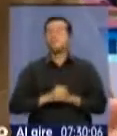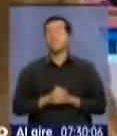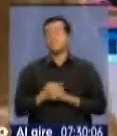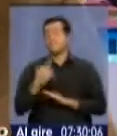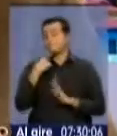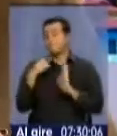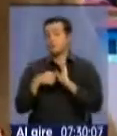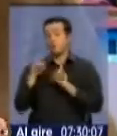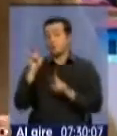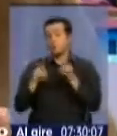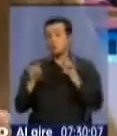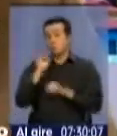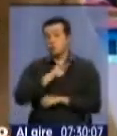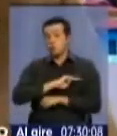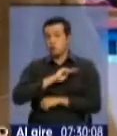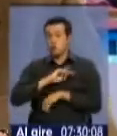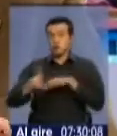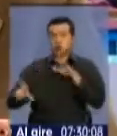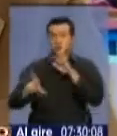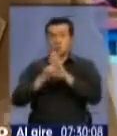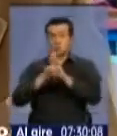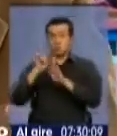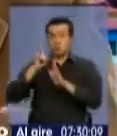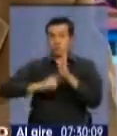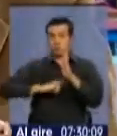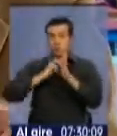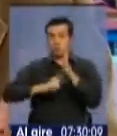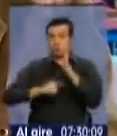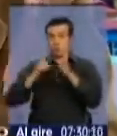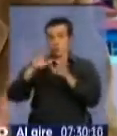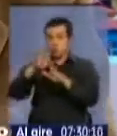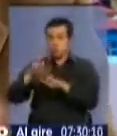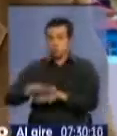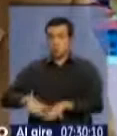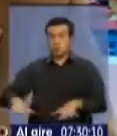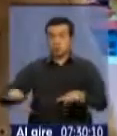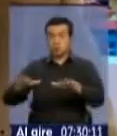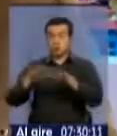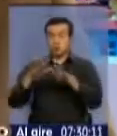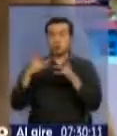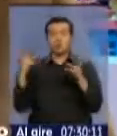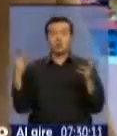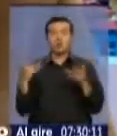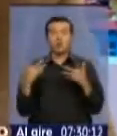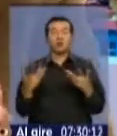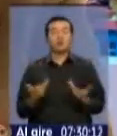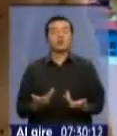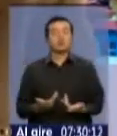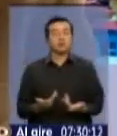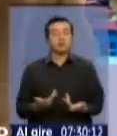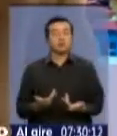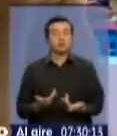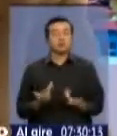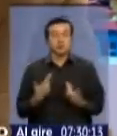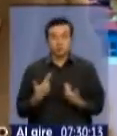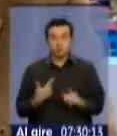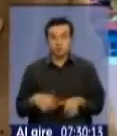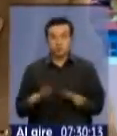de, por ejemplo, municipios que ya con la ley que les prohíbe suelos agrícolas, de aptitud agrícola fuerte, han puesto